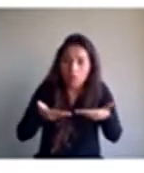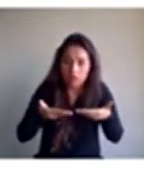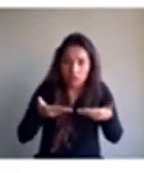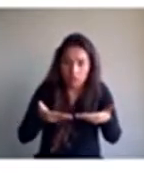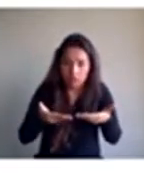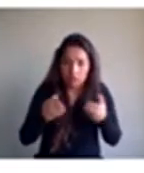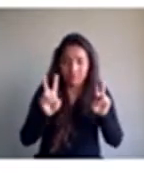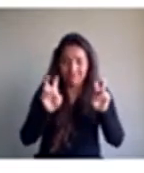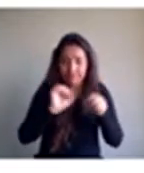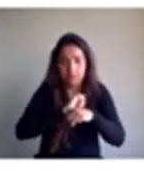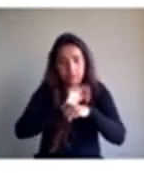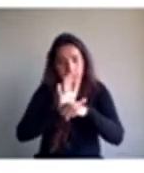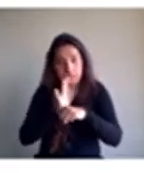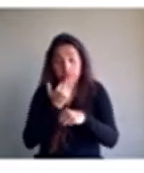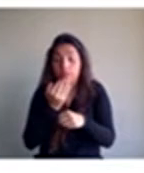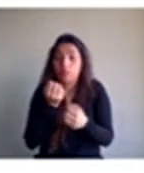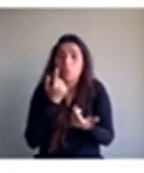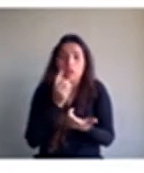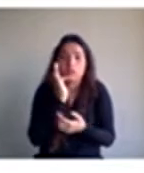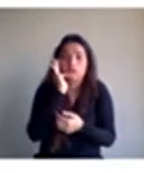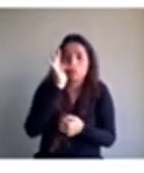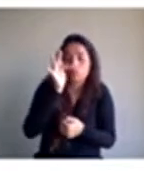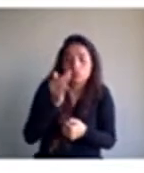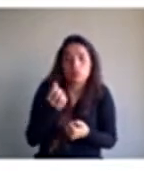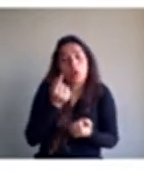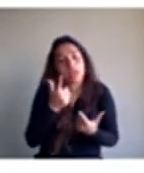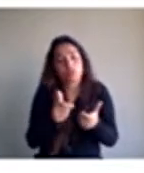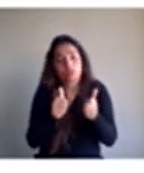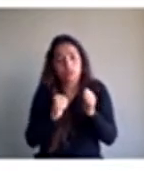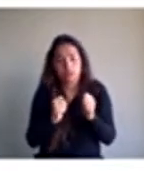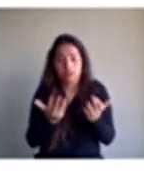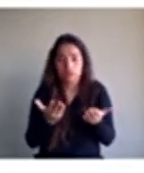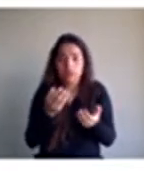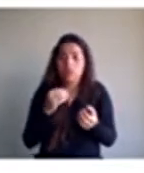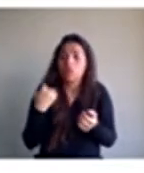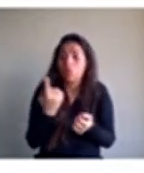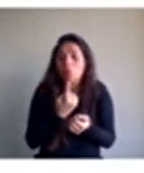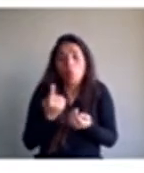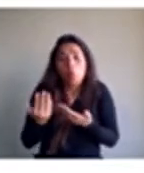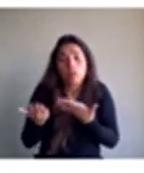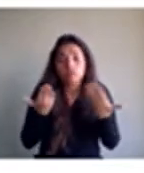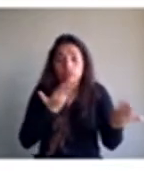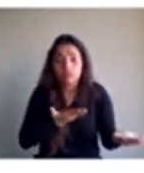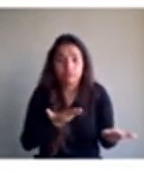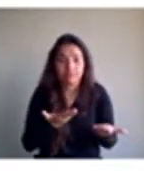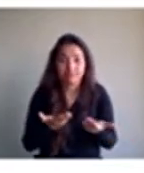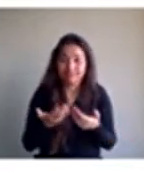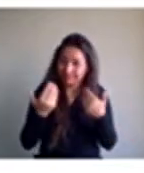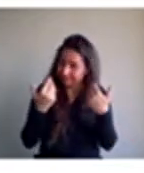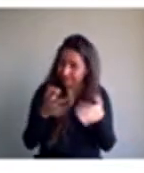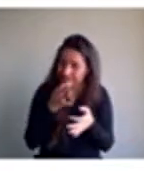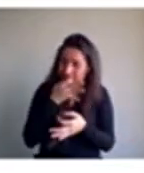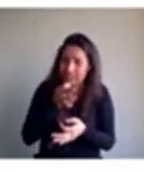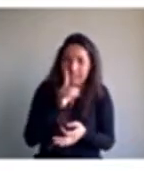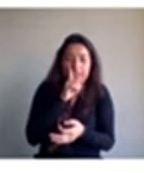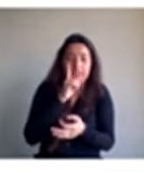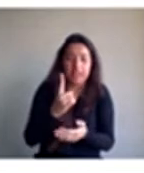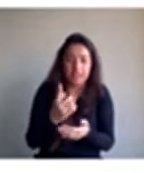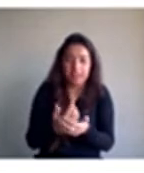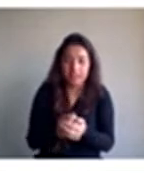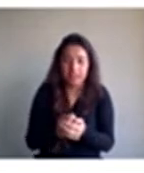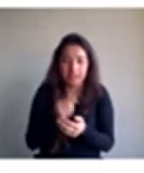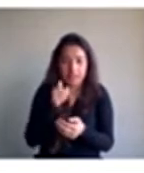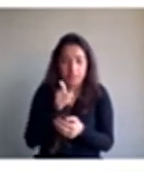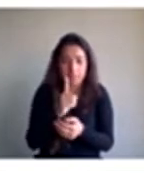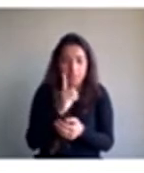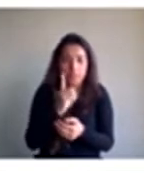futuro nuestro invitado y ya les voy a contar es el el señor